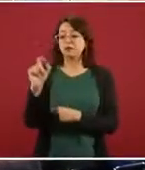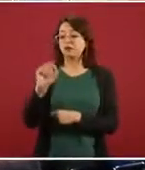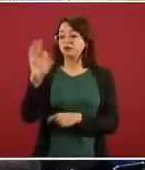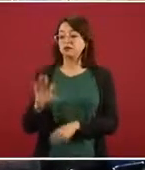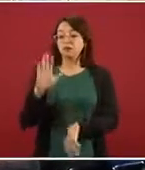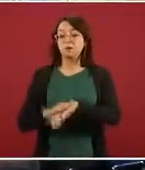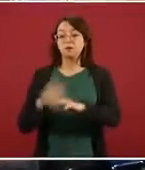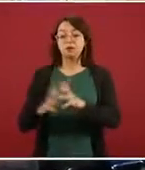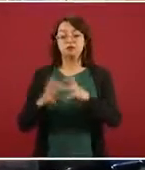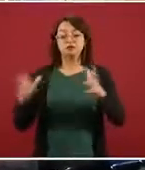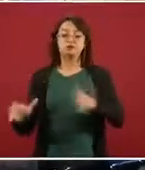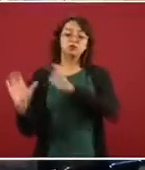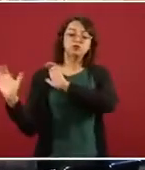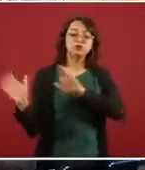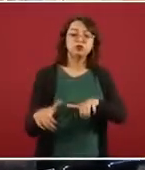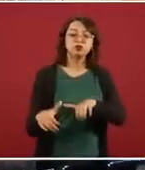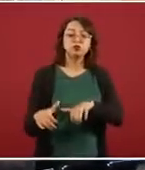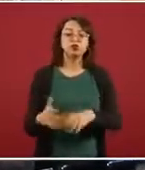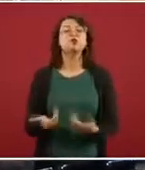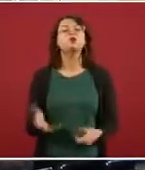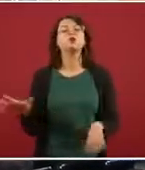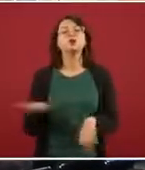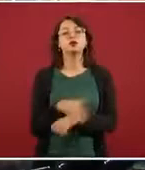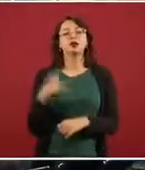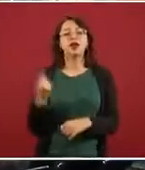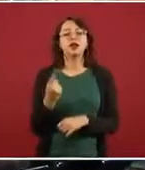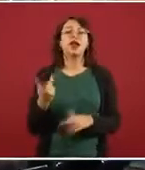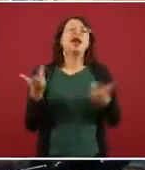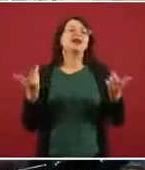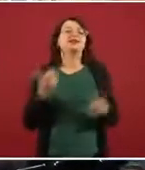Se atribuye que es la beca.